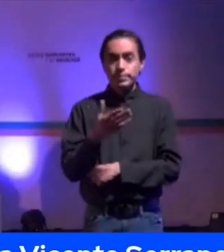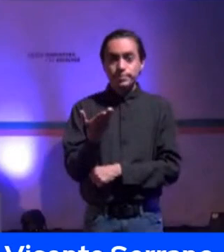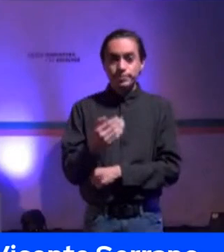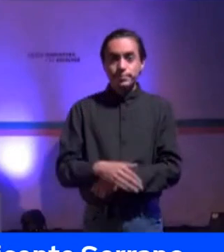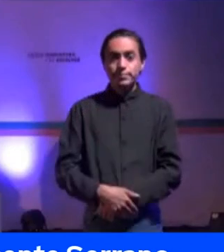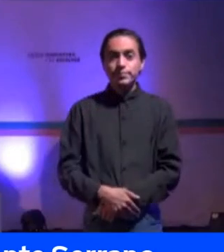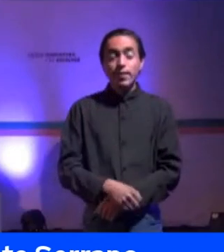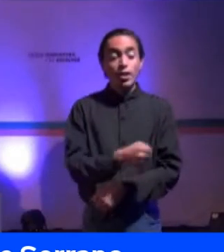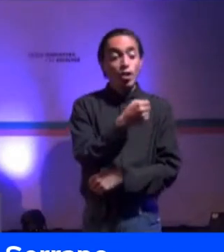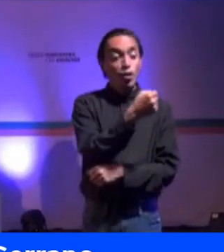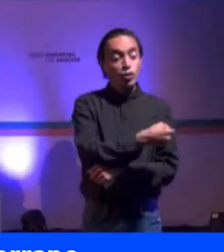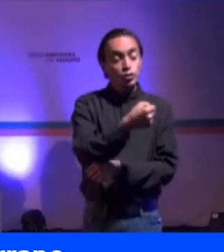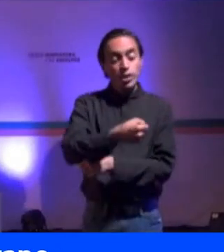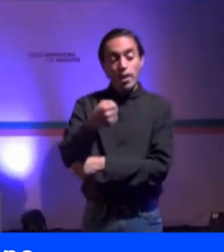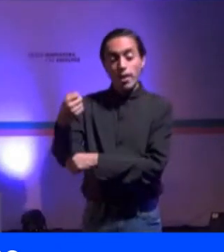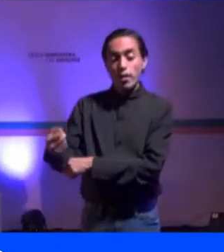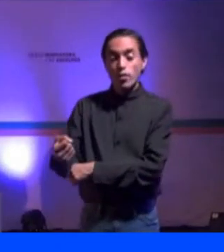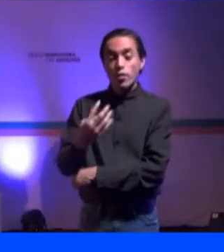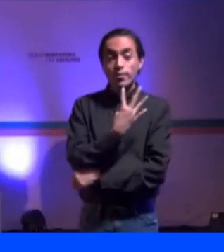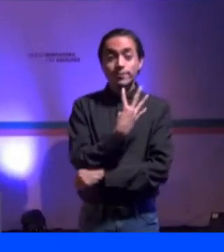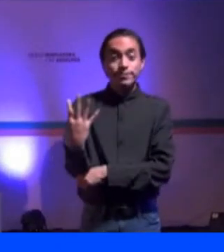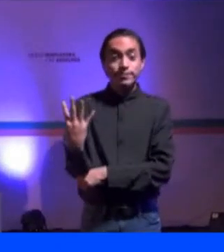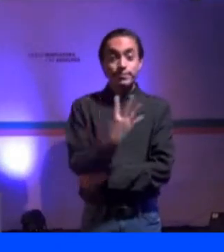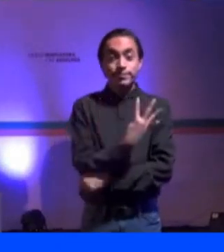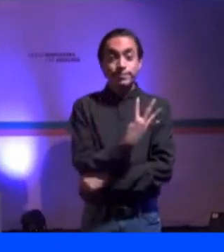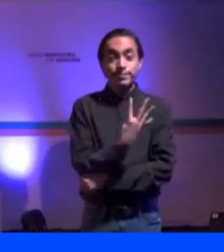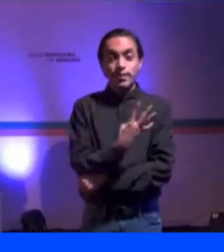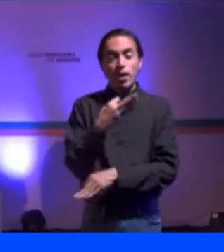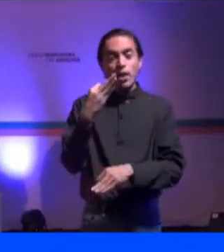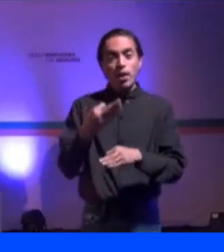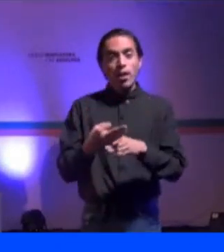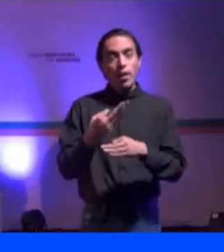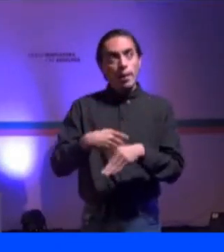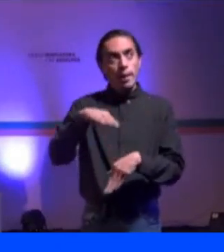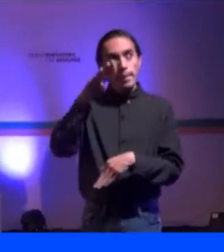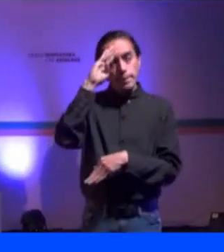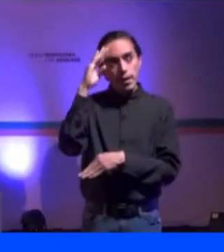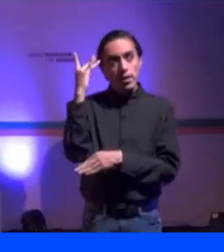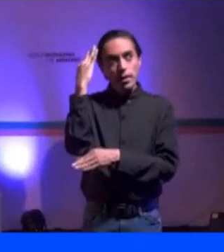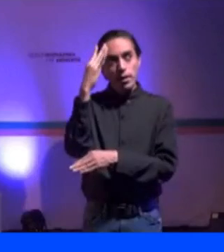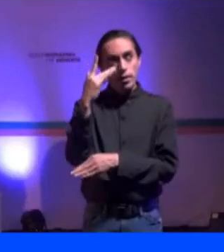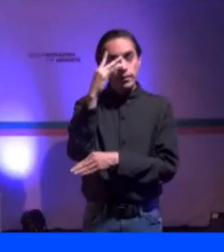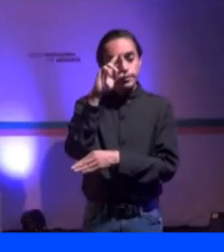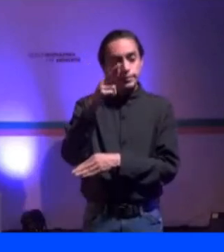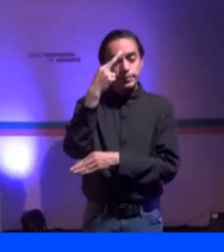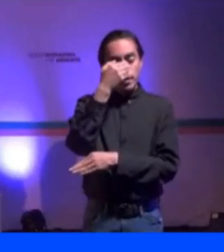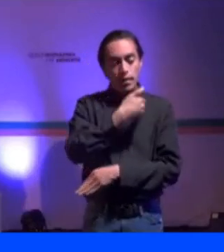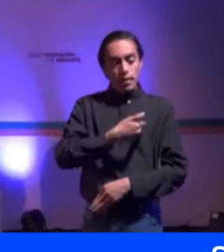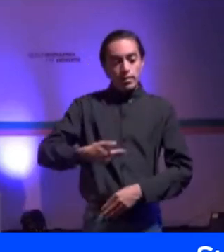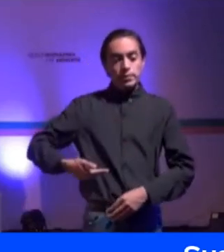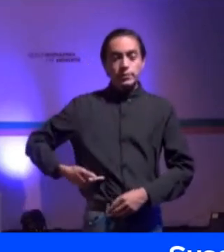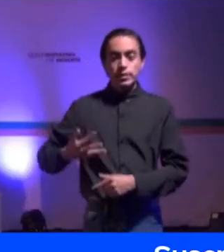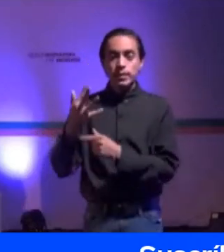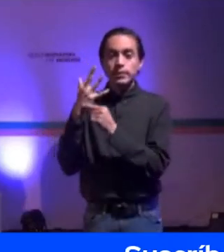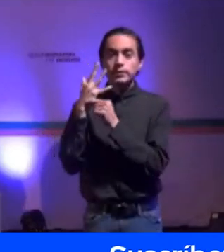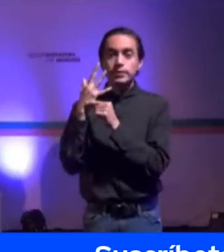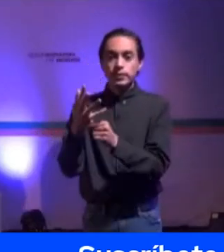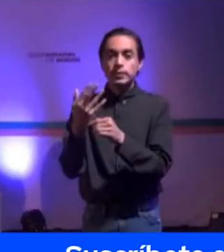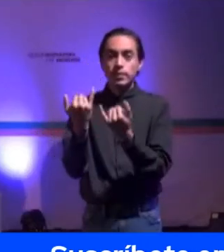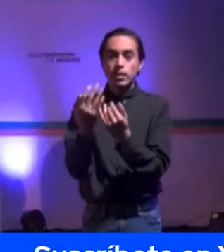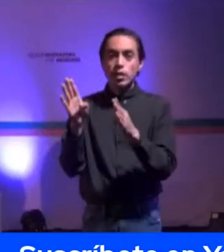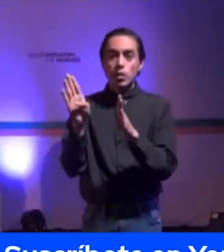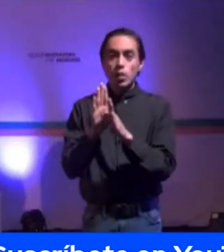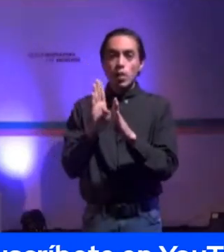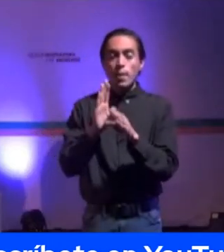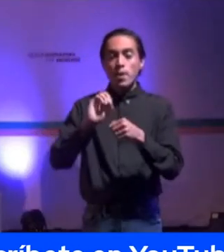Un saludo a los cuatro y una reflexión. El presidente dijo que iba a barrer las escaleras de arriba hacia